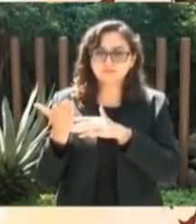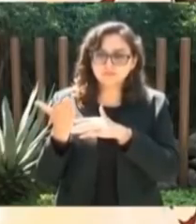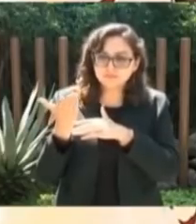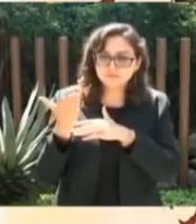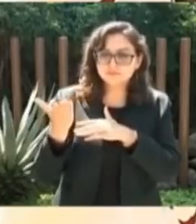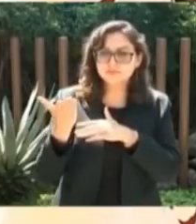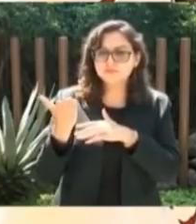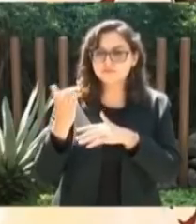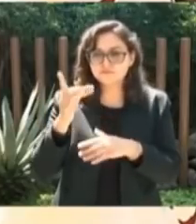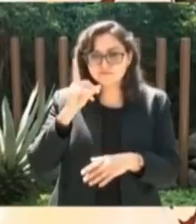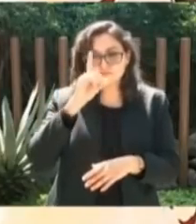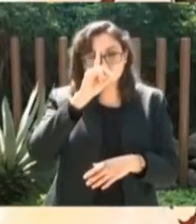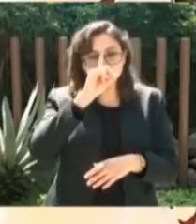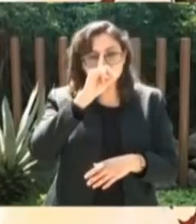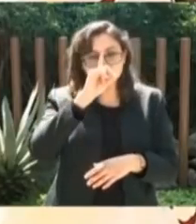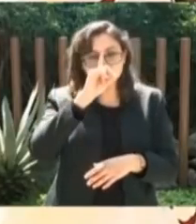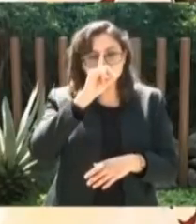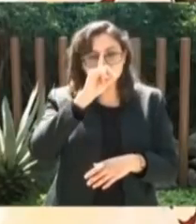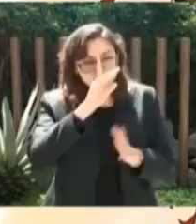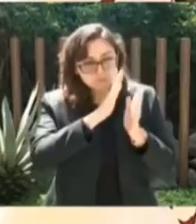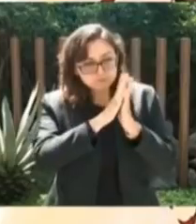pidiéndole consejos y la carta